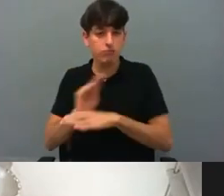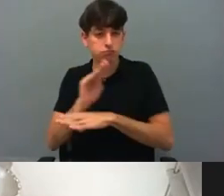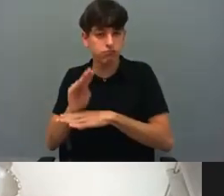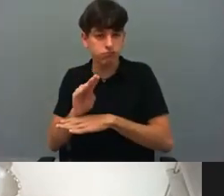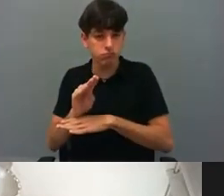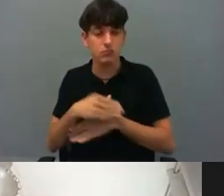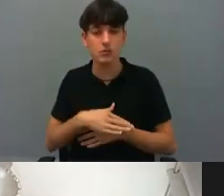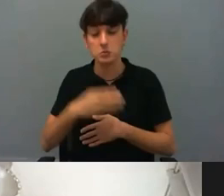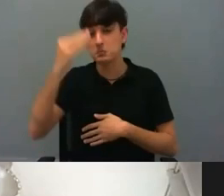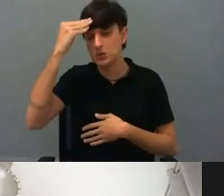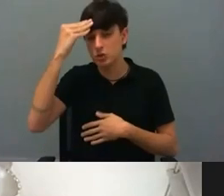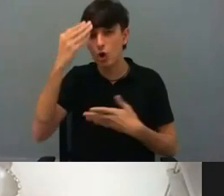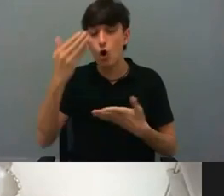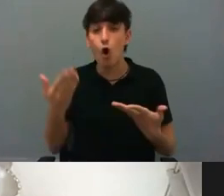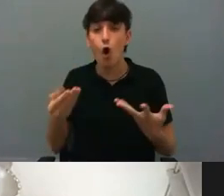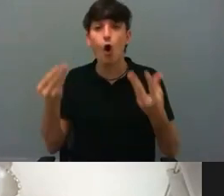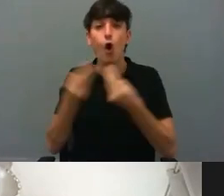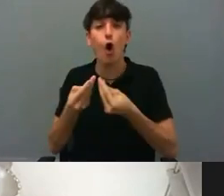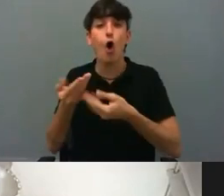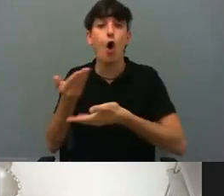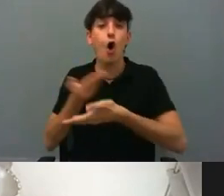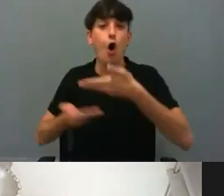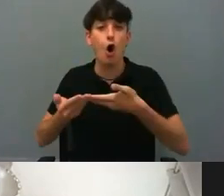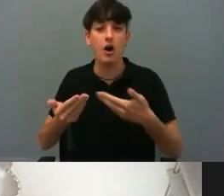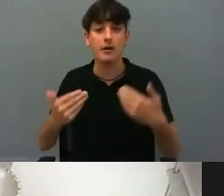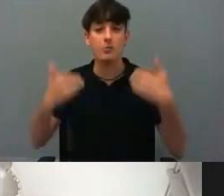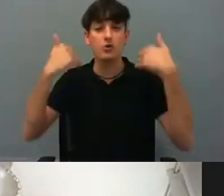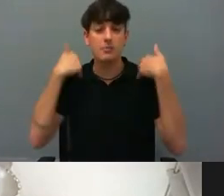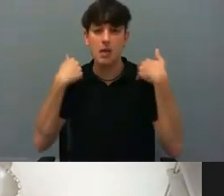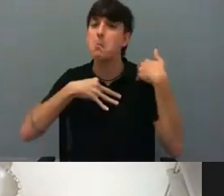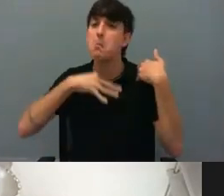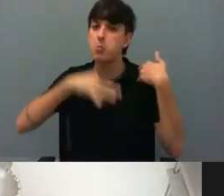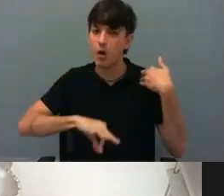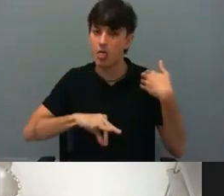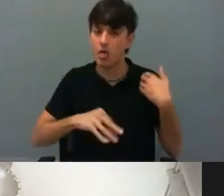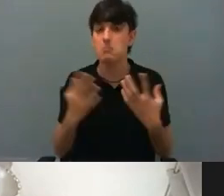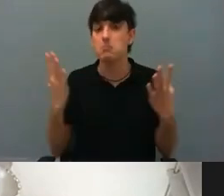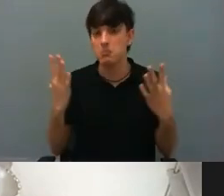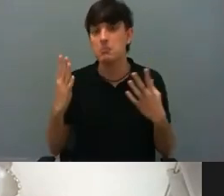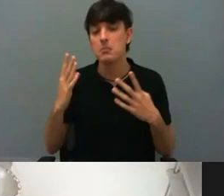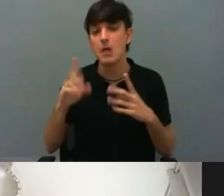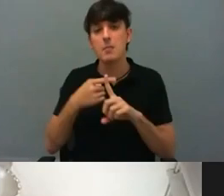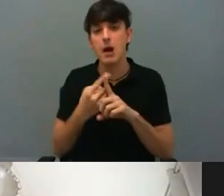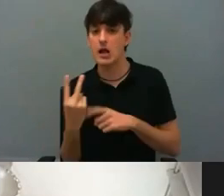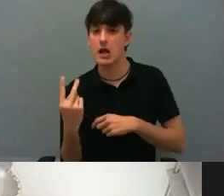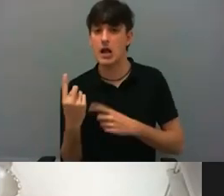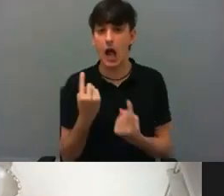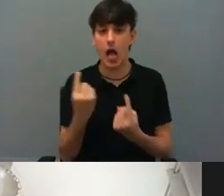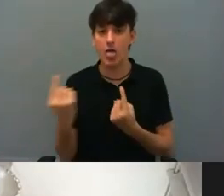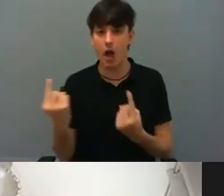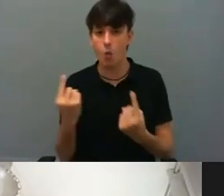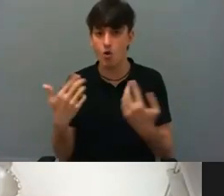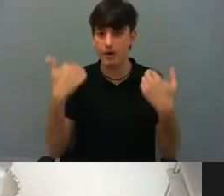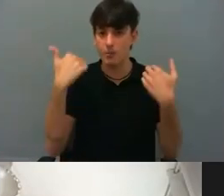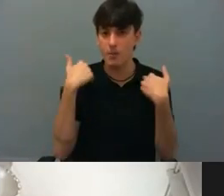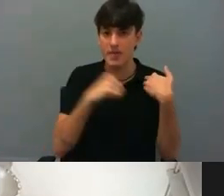la corresponsabilidad es posible desde la responsabilidad individual de cada uno y el amor que une a la